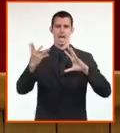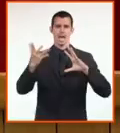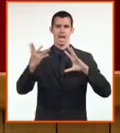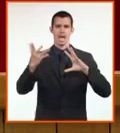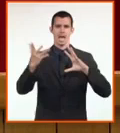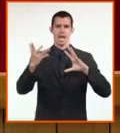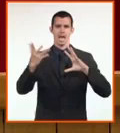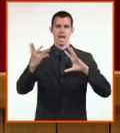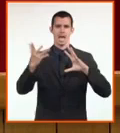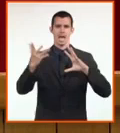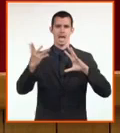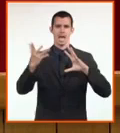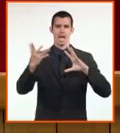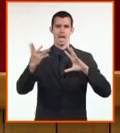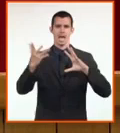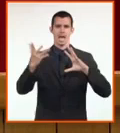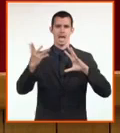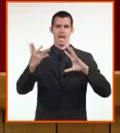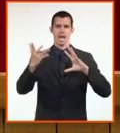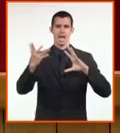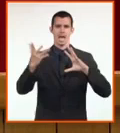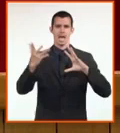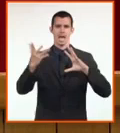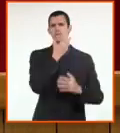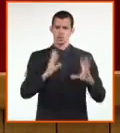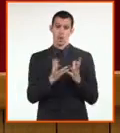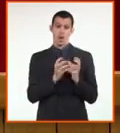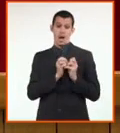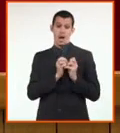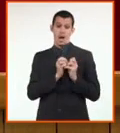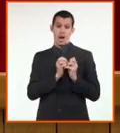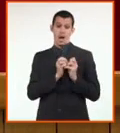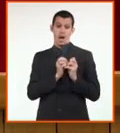vida de nuestro comandante en jefe, Fidel Castro Ruz, portador